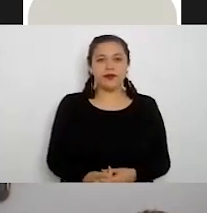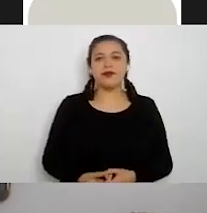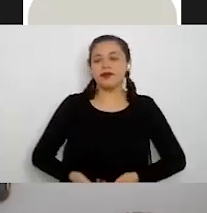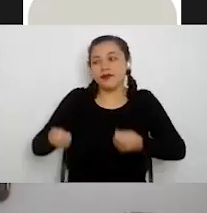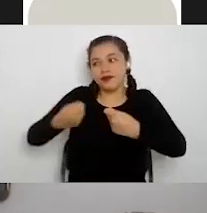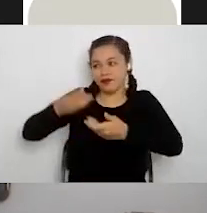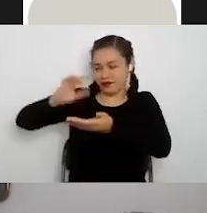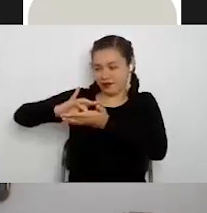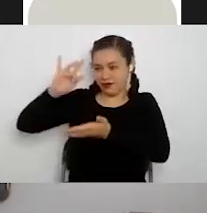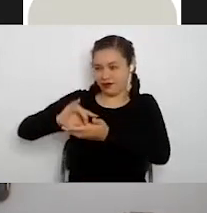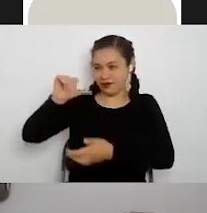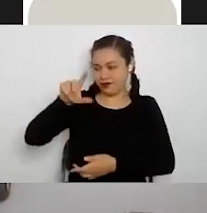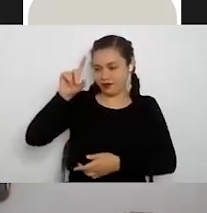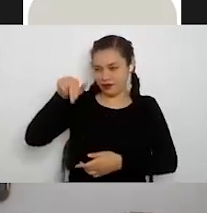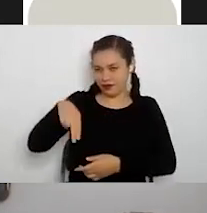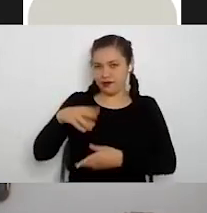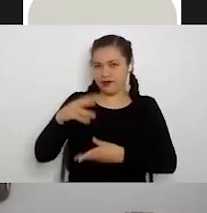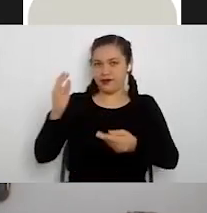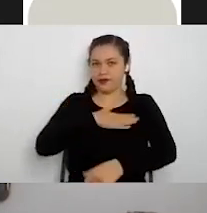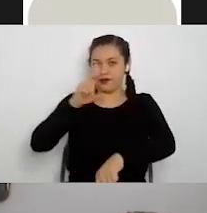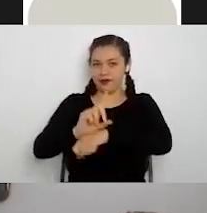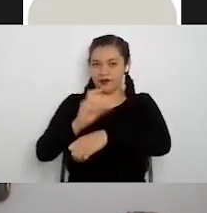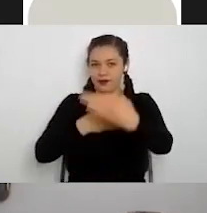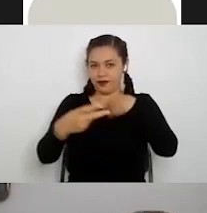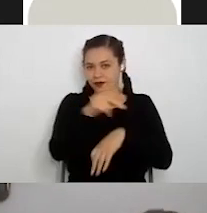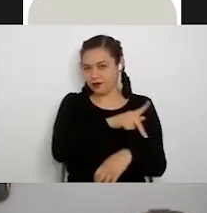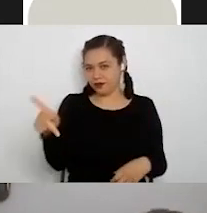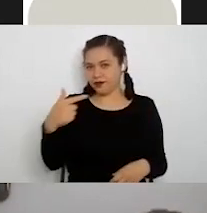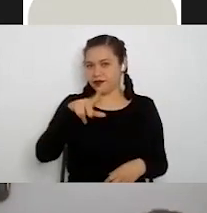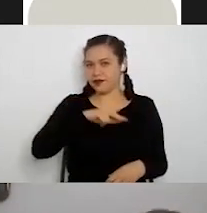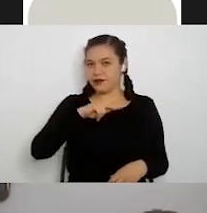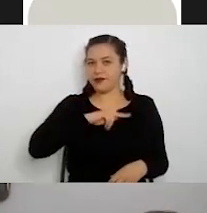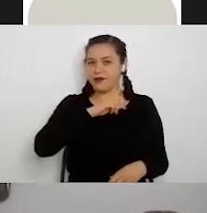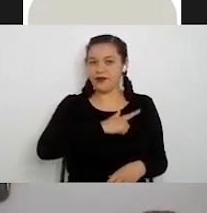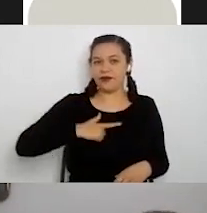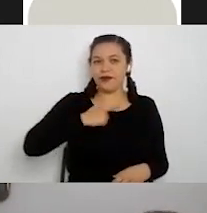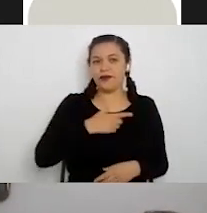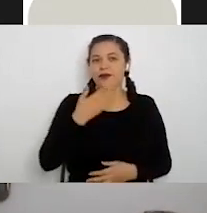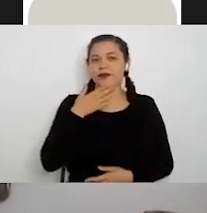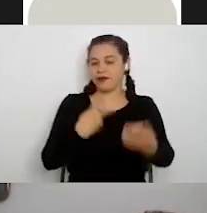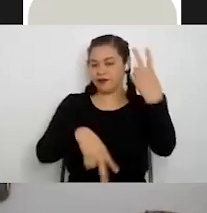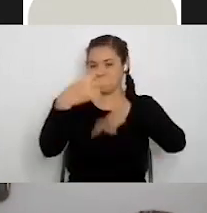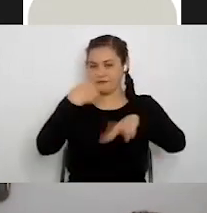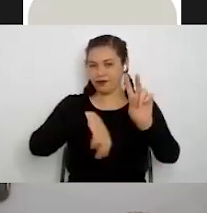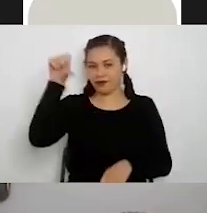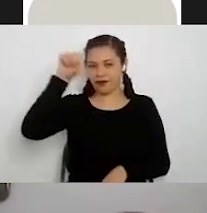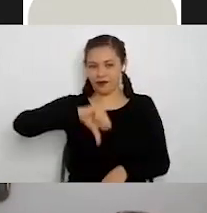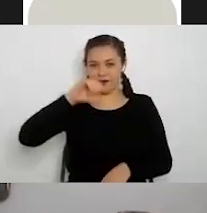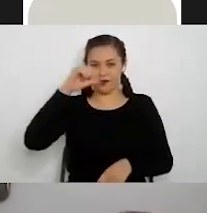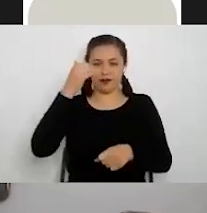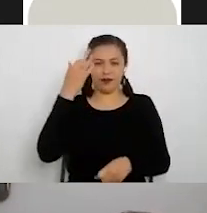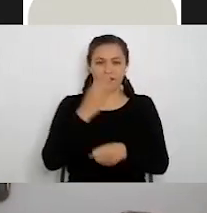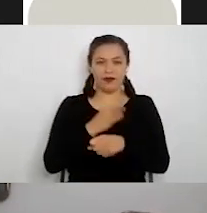Muchísimas gracias, Adán. Muy buenos días a todos. Para mí es un gusto darles la bienvenida a esta sesión